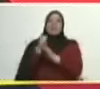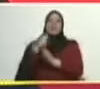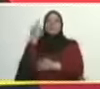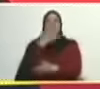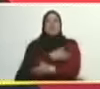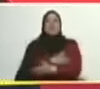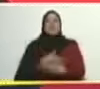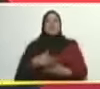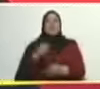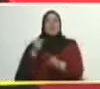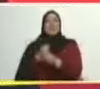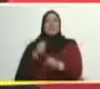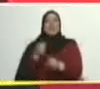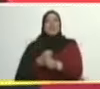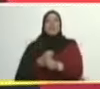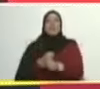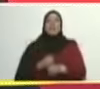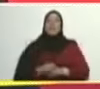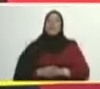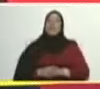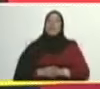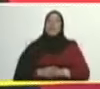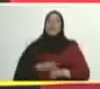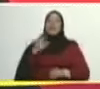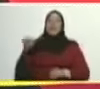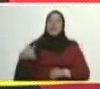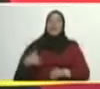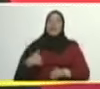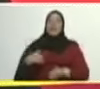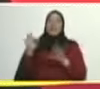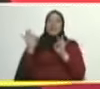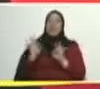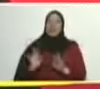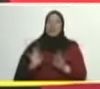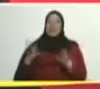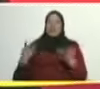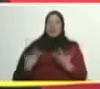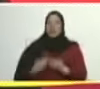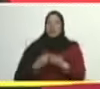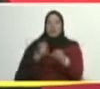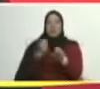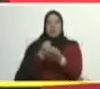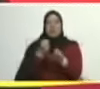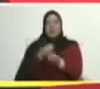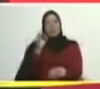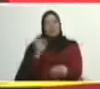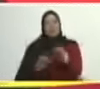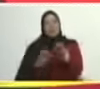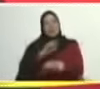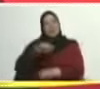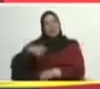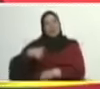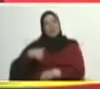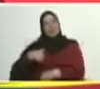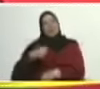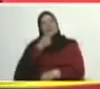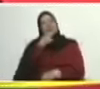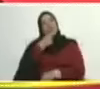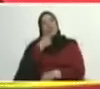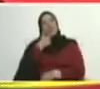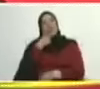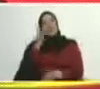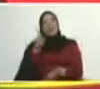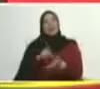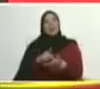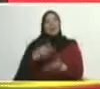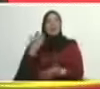que ya se han invertido en similar propósito se destinan a combatir el hambre, la extrema pobreza y las desigualdades.